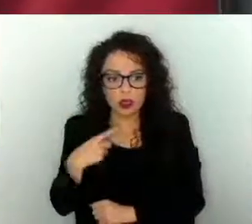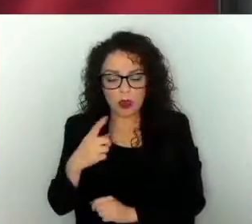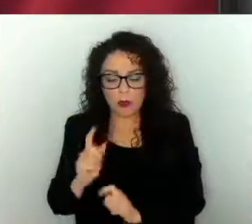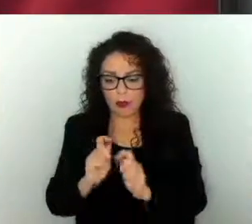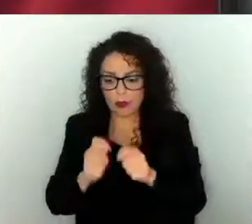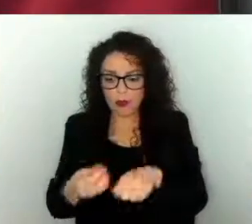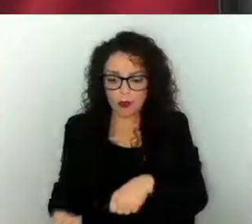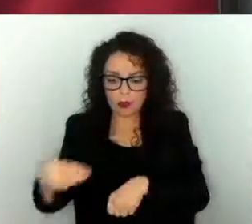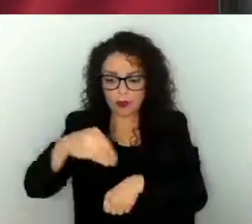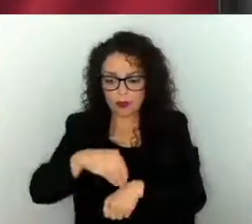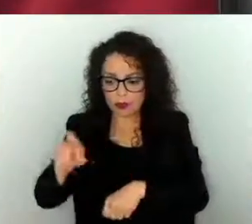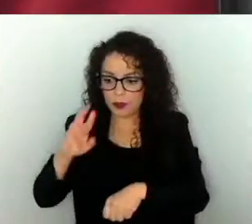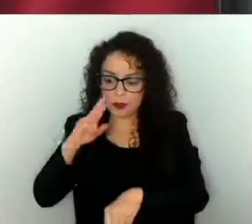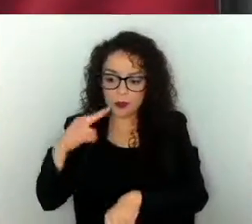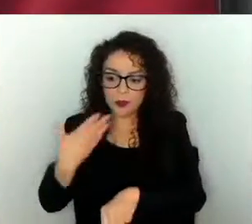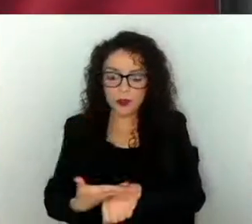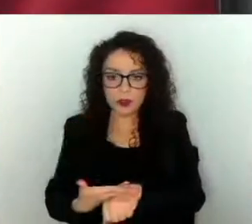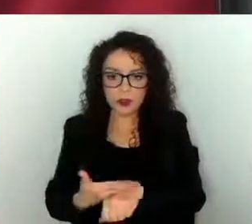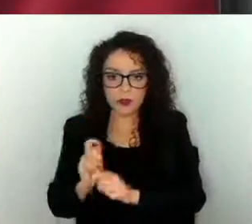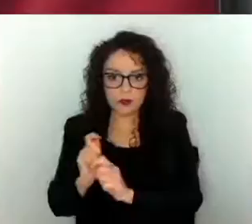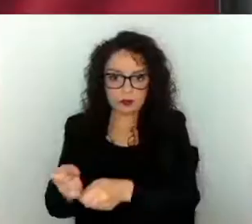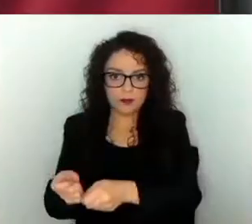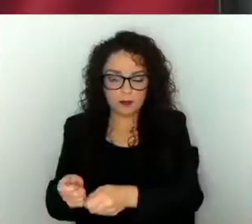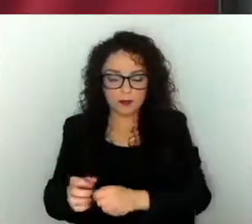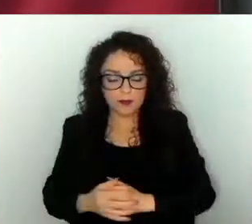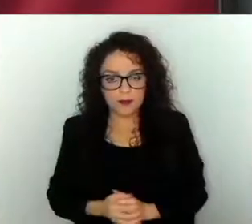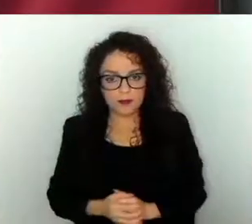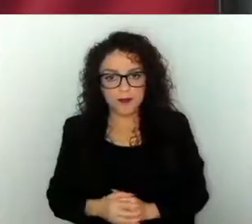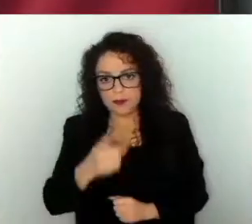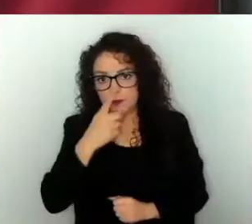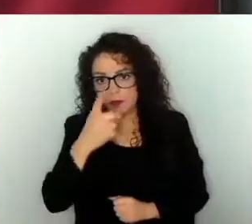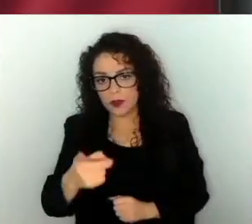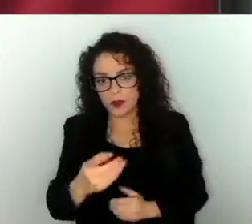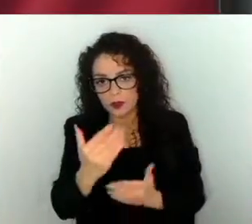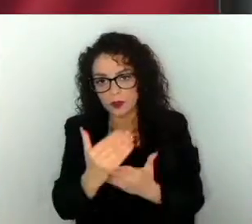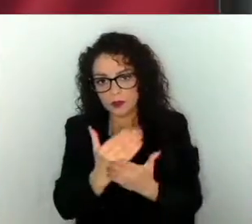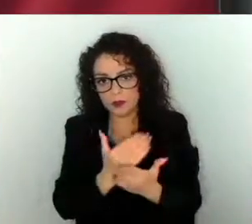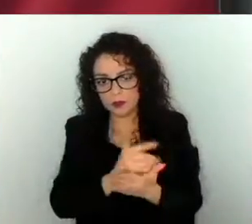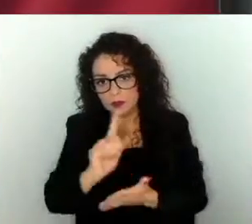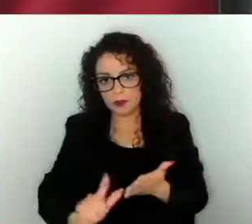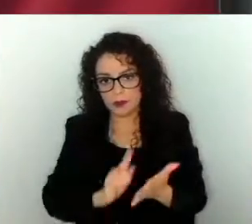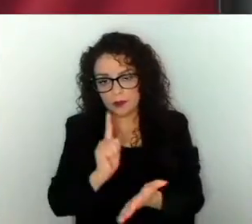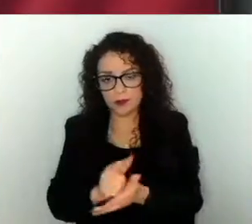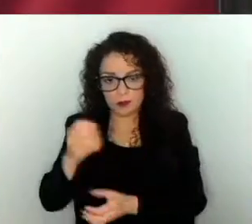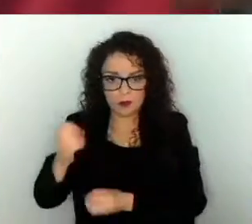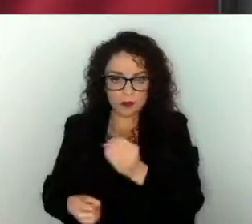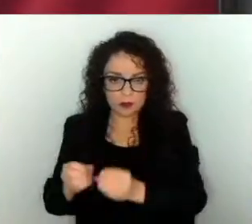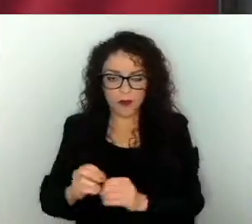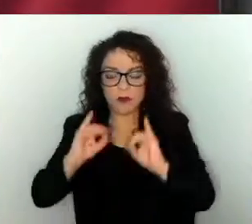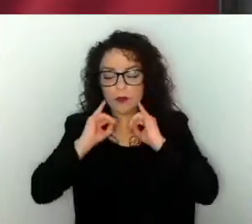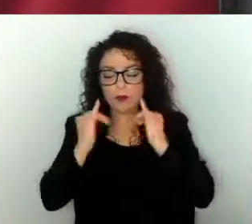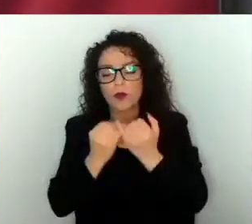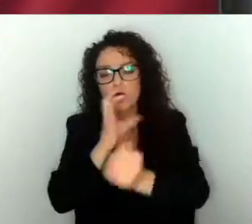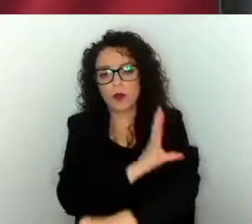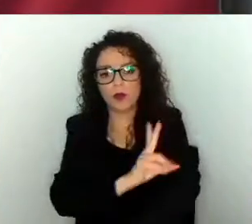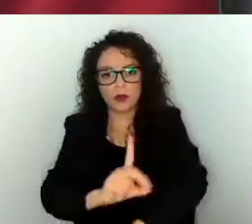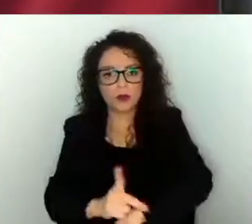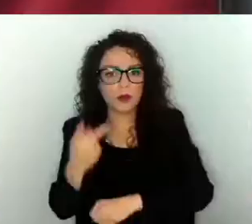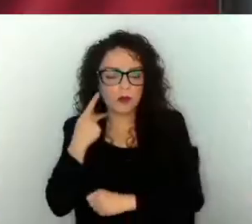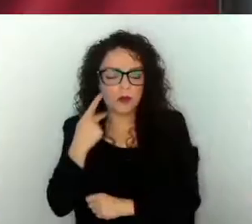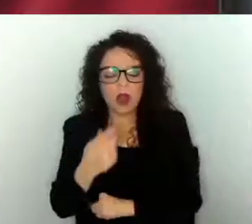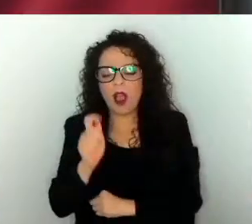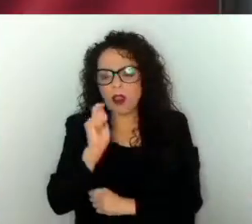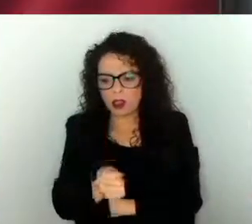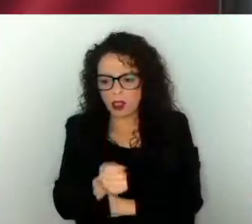cargos. De acuerdo con el marco jurídico mencionado, la Junta de Coordinación Política es el órgano del Poder